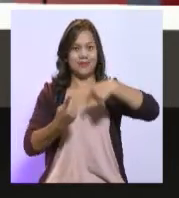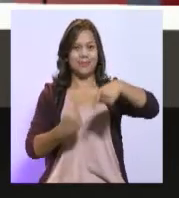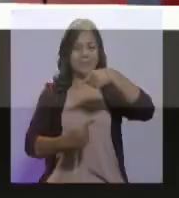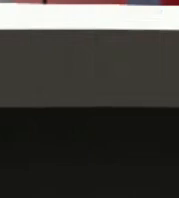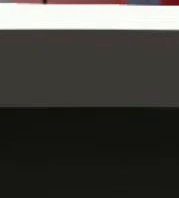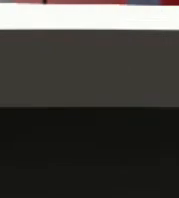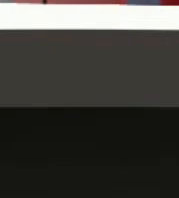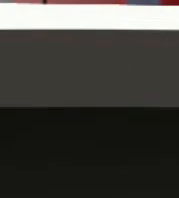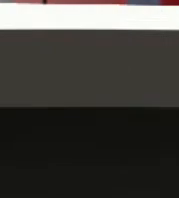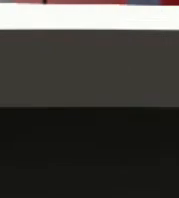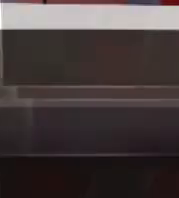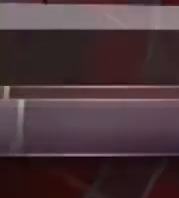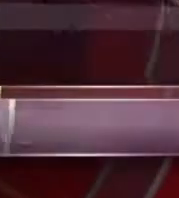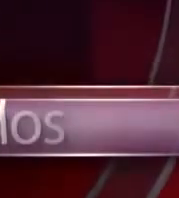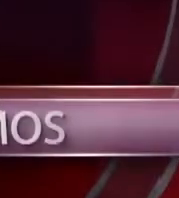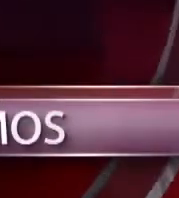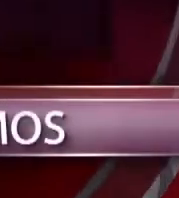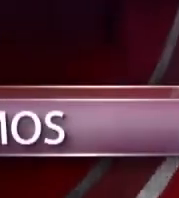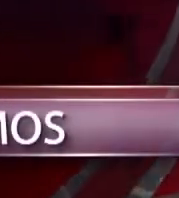regresamos.